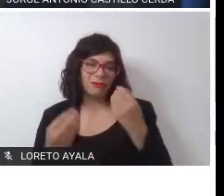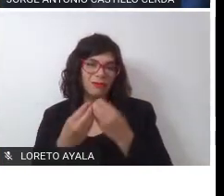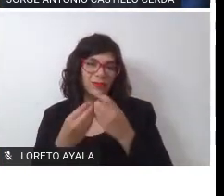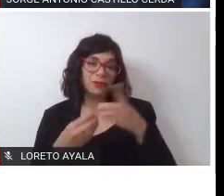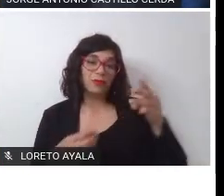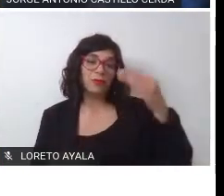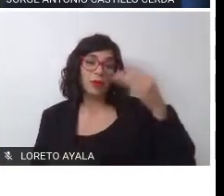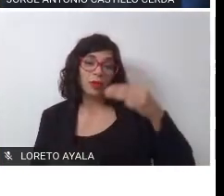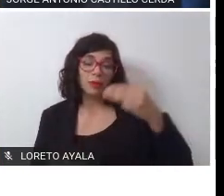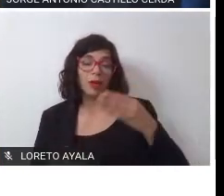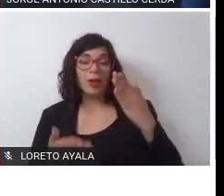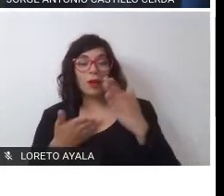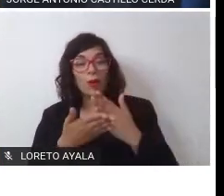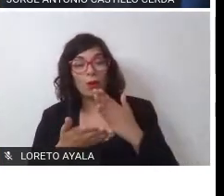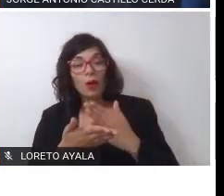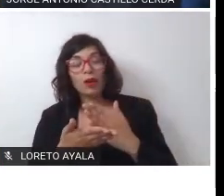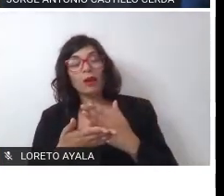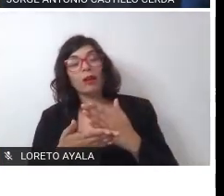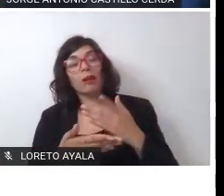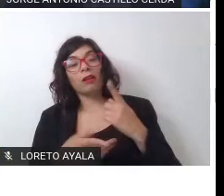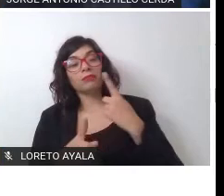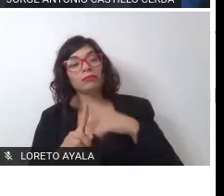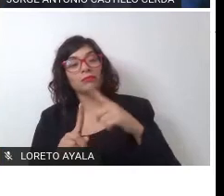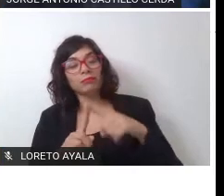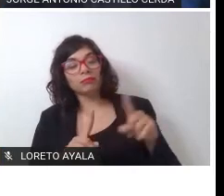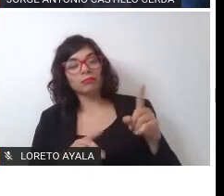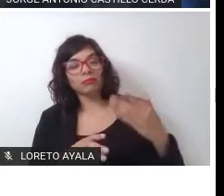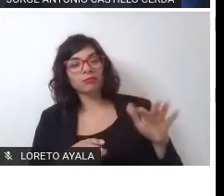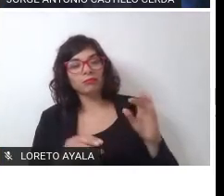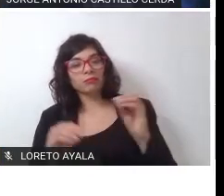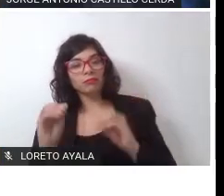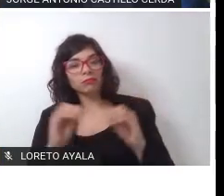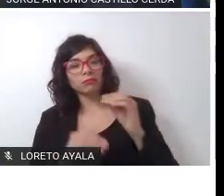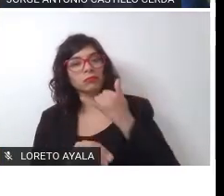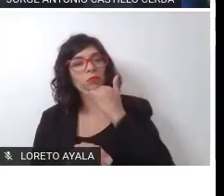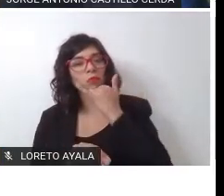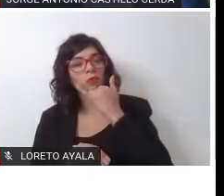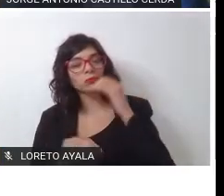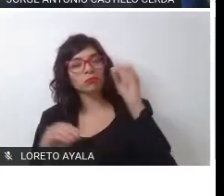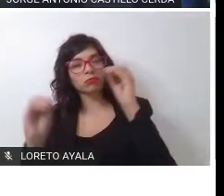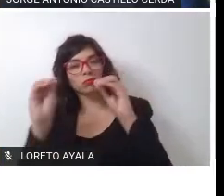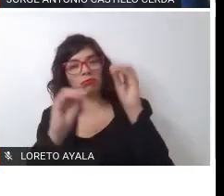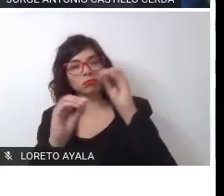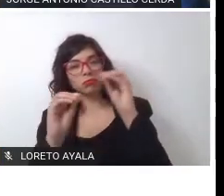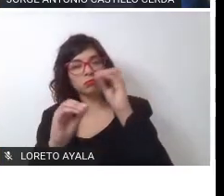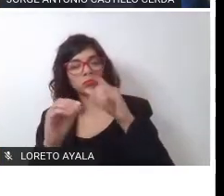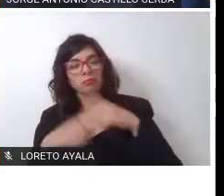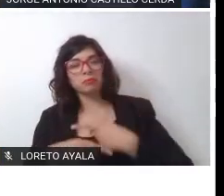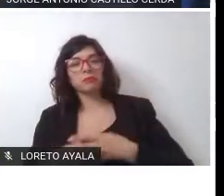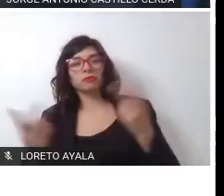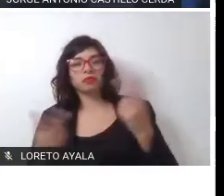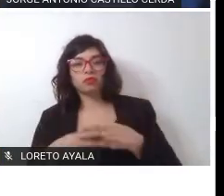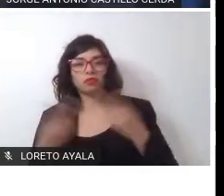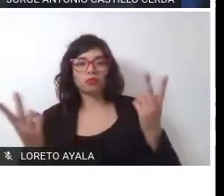municipalidades, las escuelas, los colegios han generado sus propios canales de YouTube